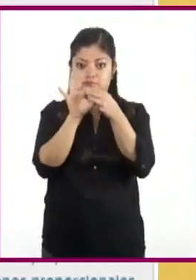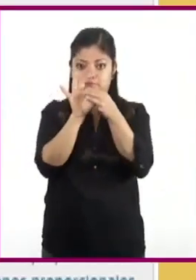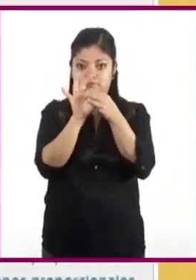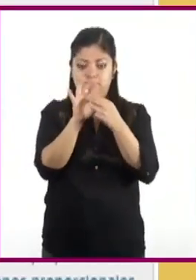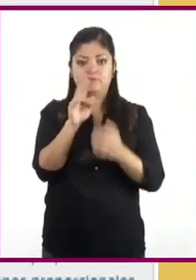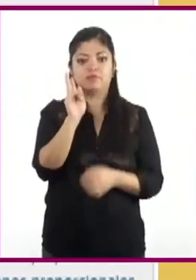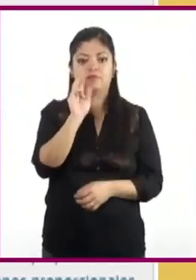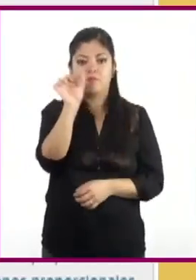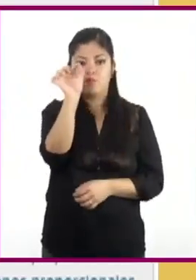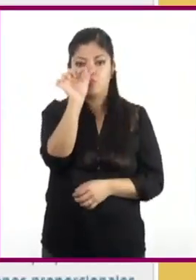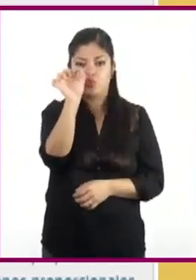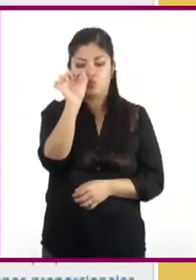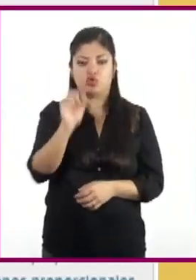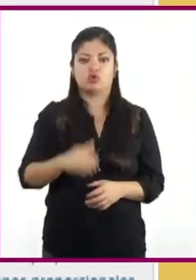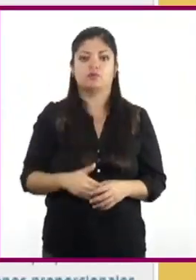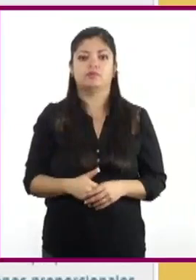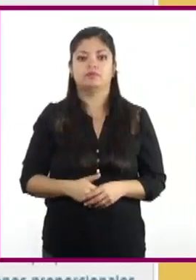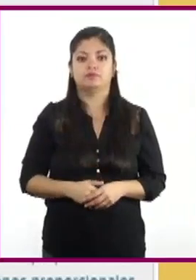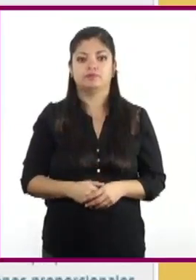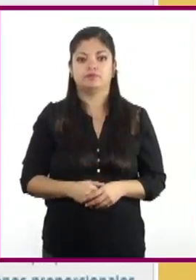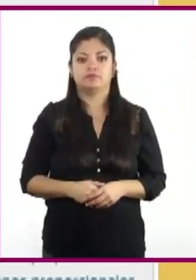tanto, se vería algo así.